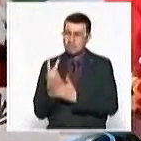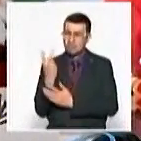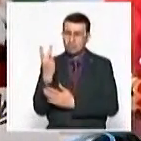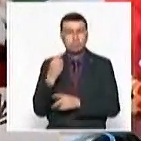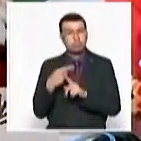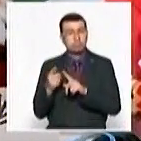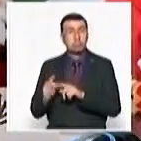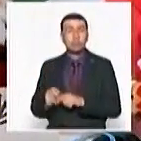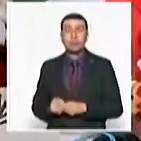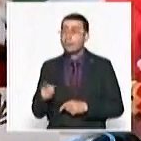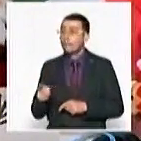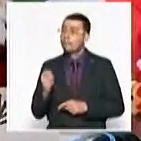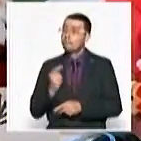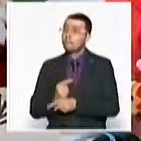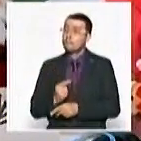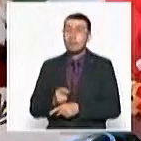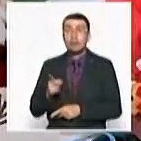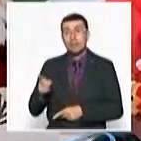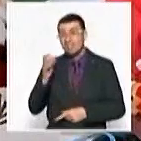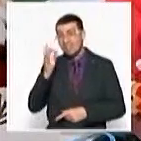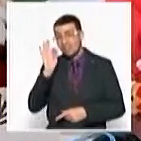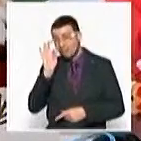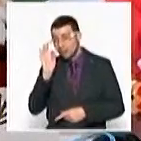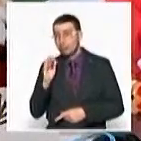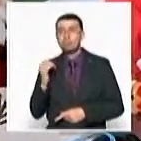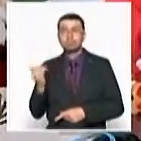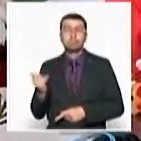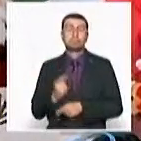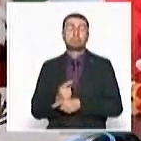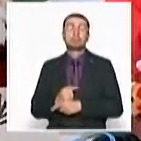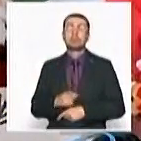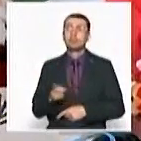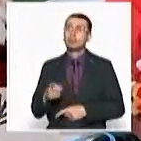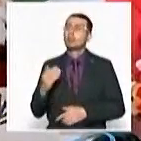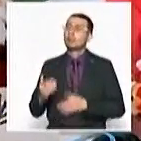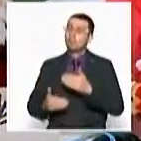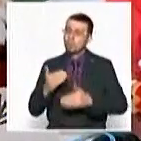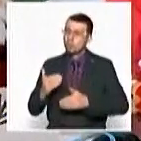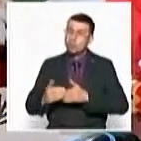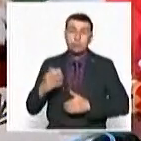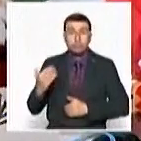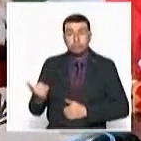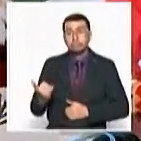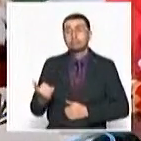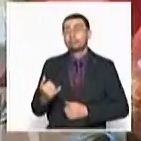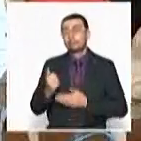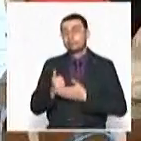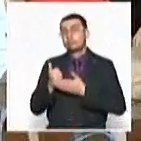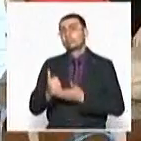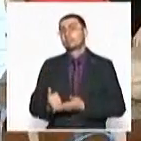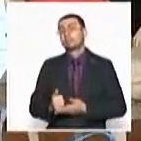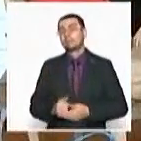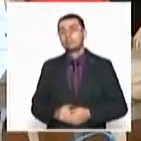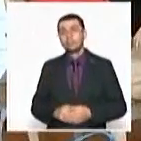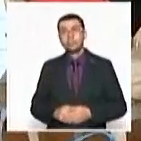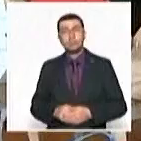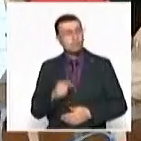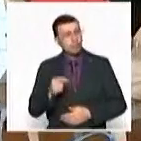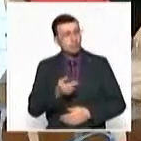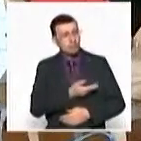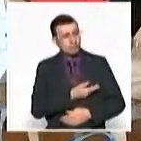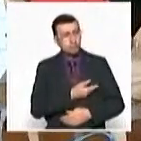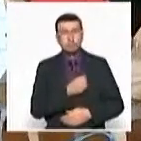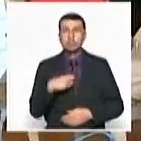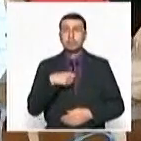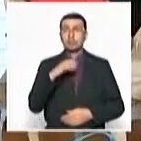complementarle los enemas de café, que es otra gran ayuda dentro de los procesos de desintoxicación. Mi madre tiene